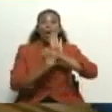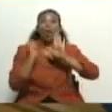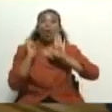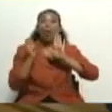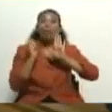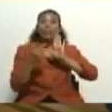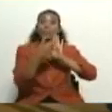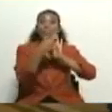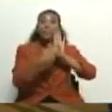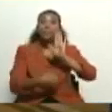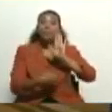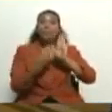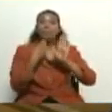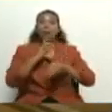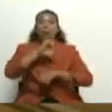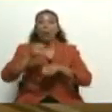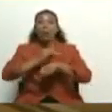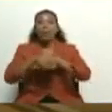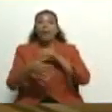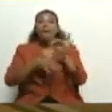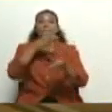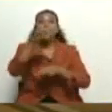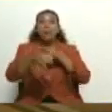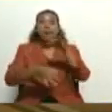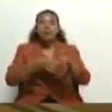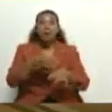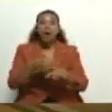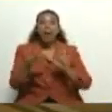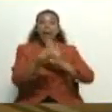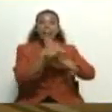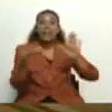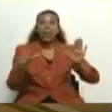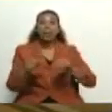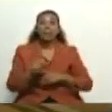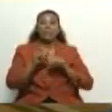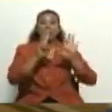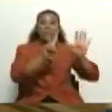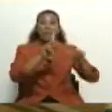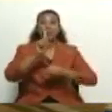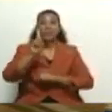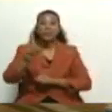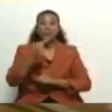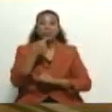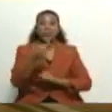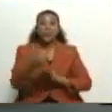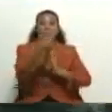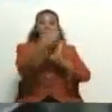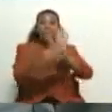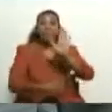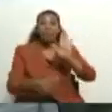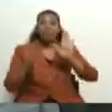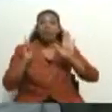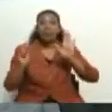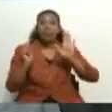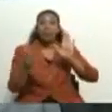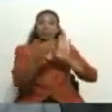Magna, estipulaba el diputado Jorge Rodríguez, que lo establece el artículo 71